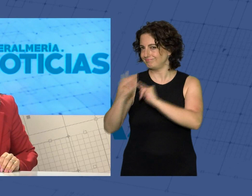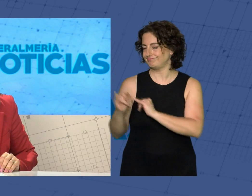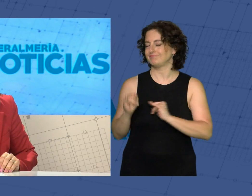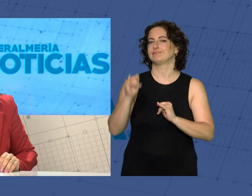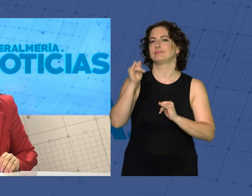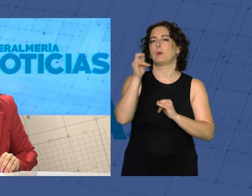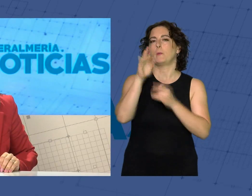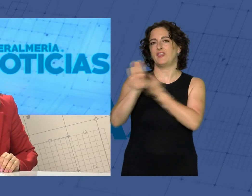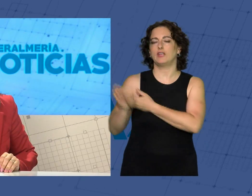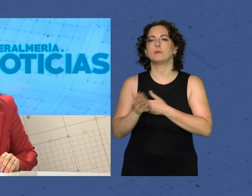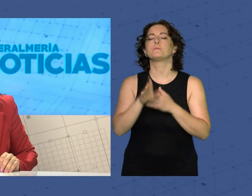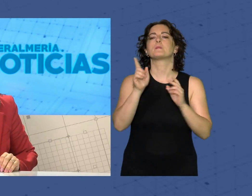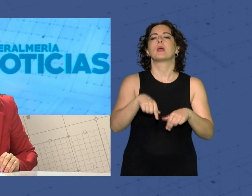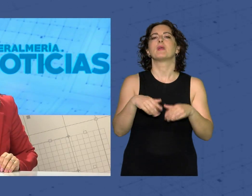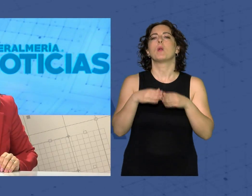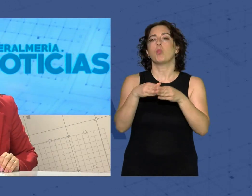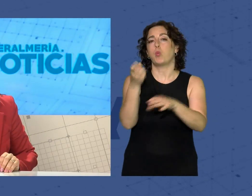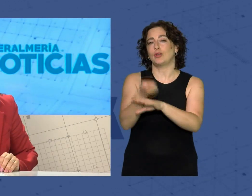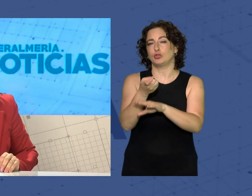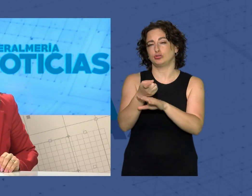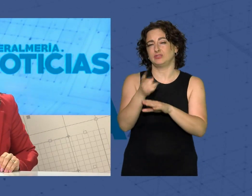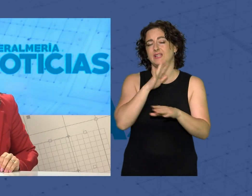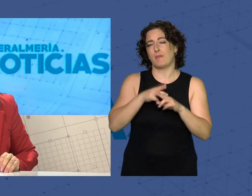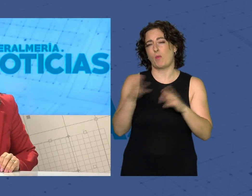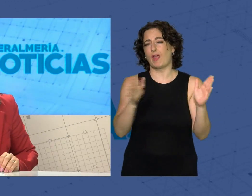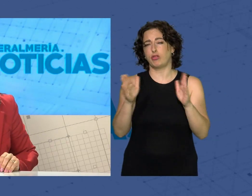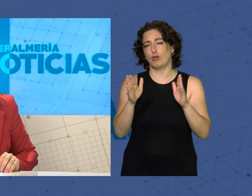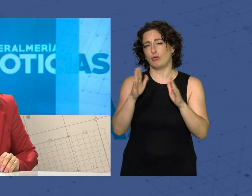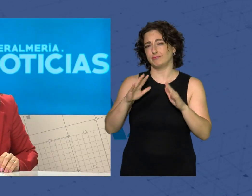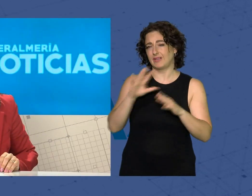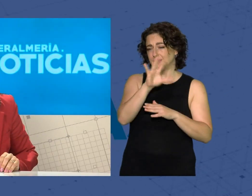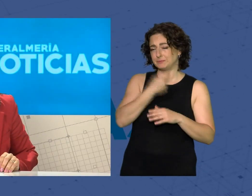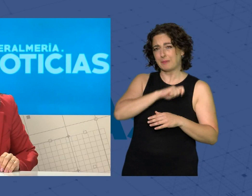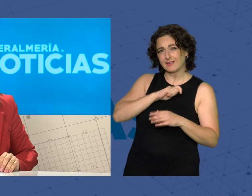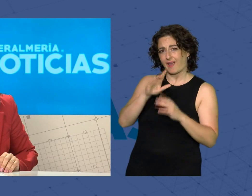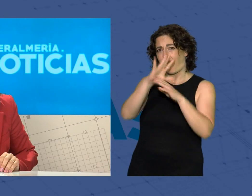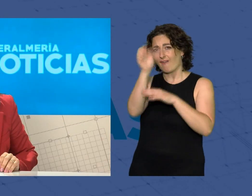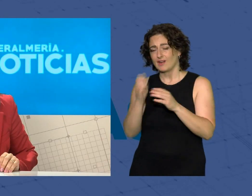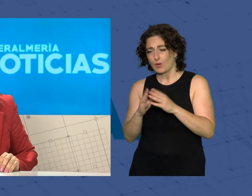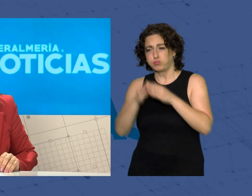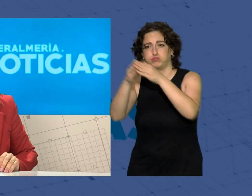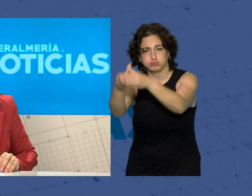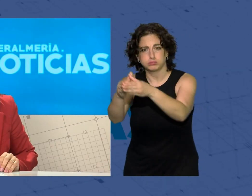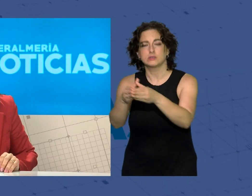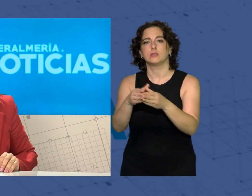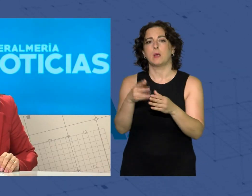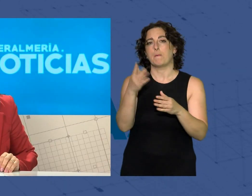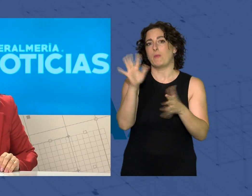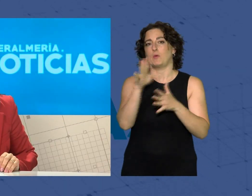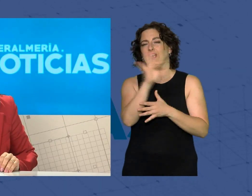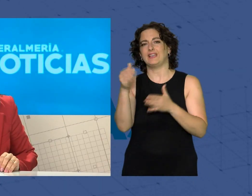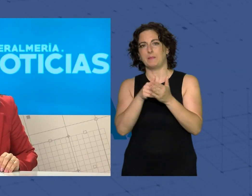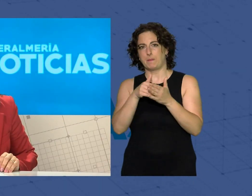vibra ya con el movimiento de la operación paso del estrecho por el que está previsto que pasen medio millón de personas hasta el próximo 15 de